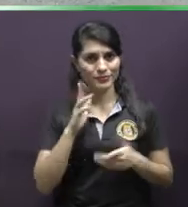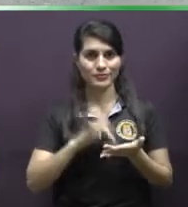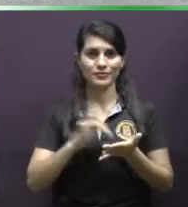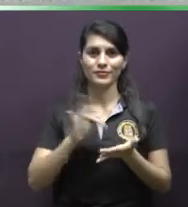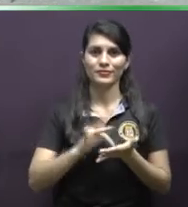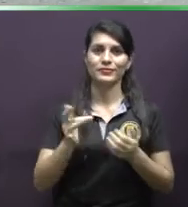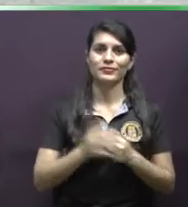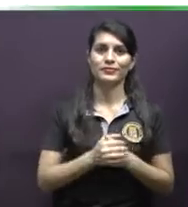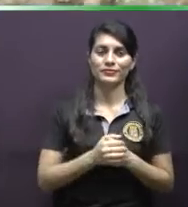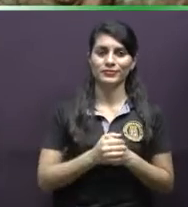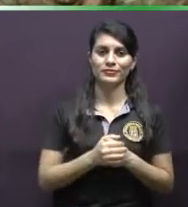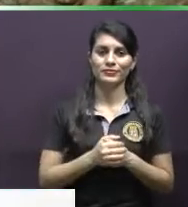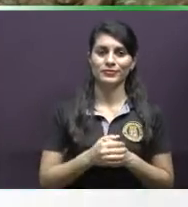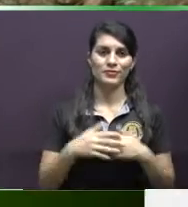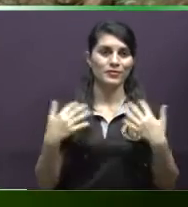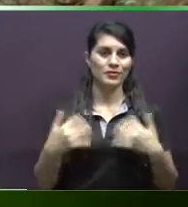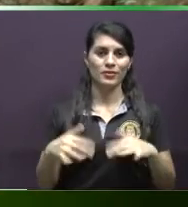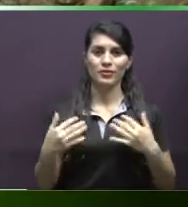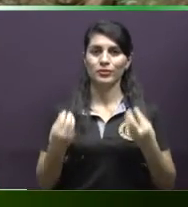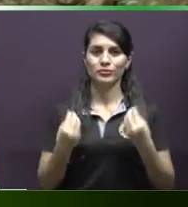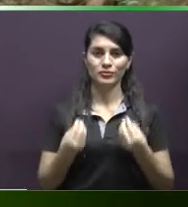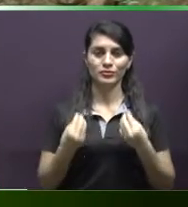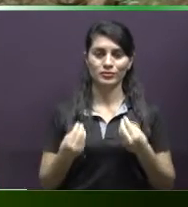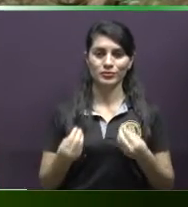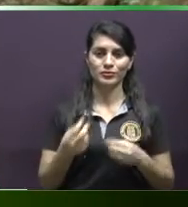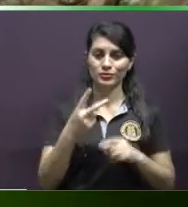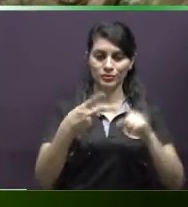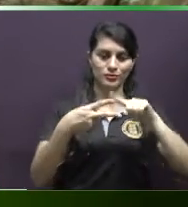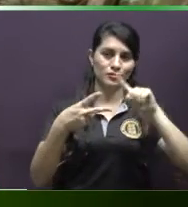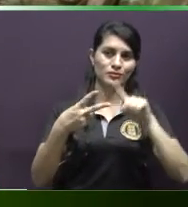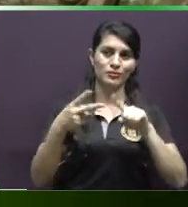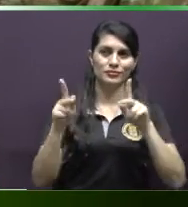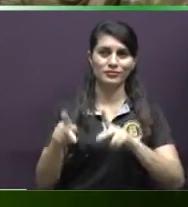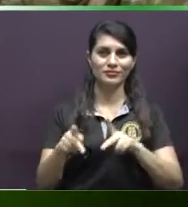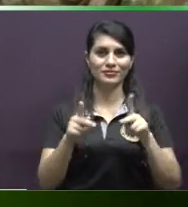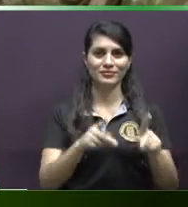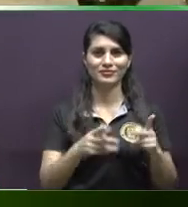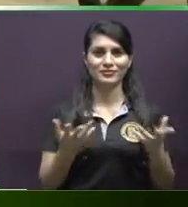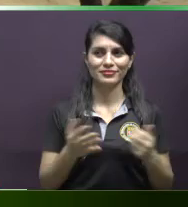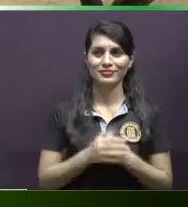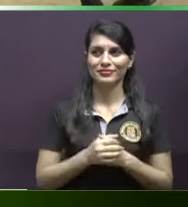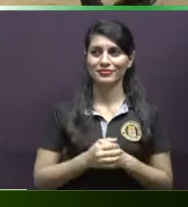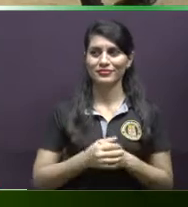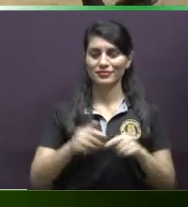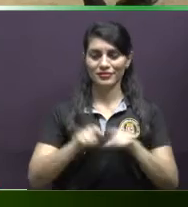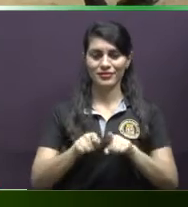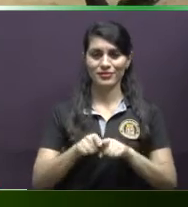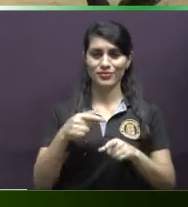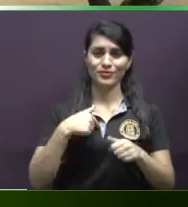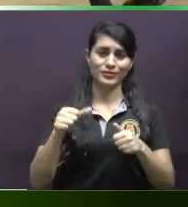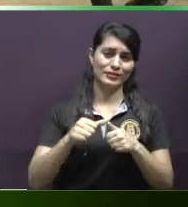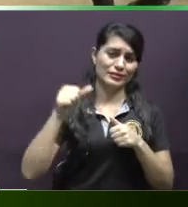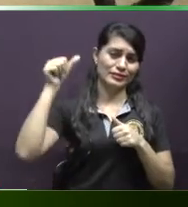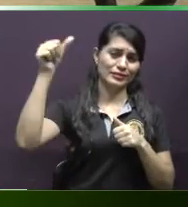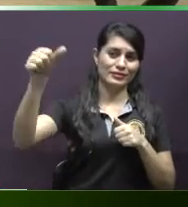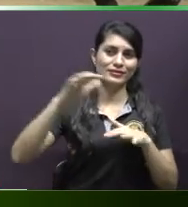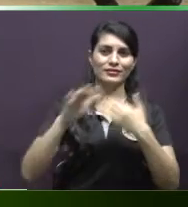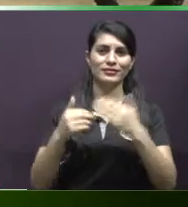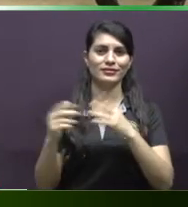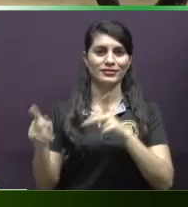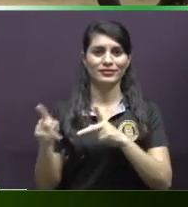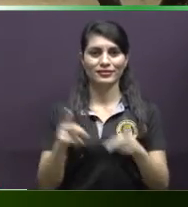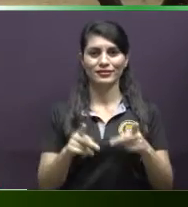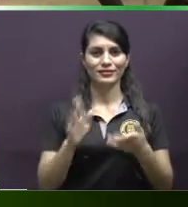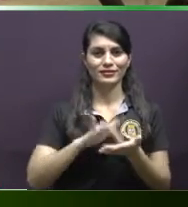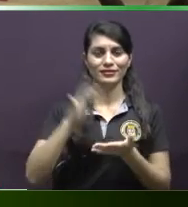al alcalde comentó muy bien iniciaron las pilas somos dos personas en las del caserío las pilas y yo vivo bien lejos de la comunidad y